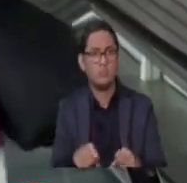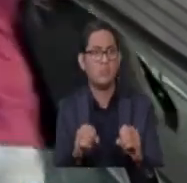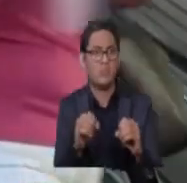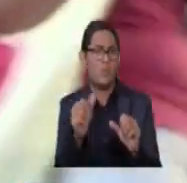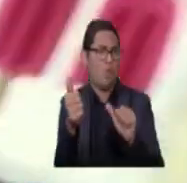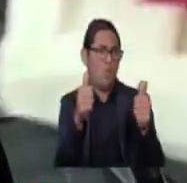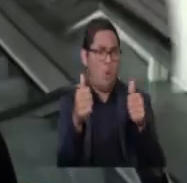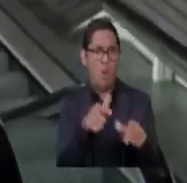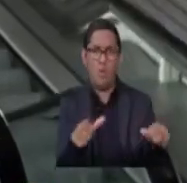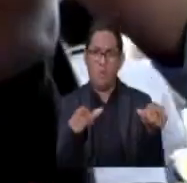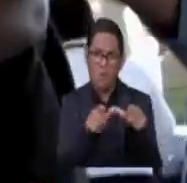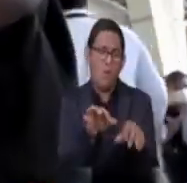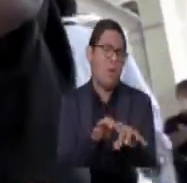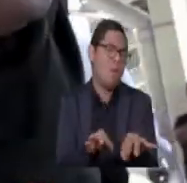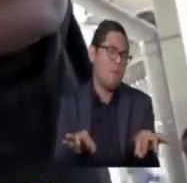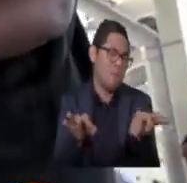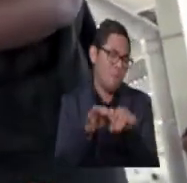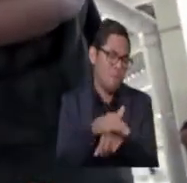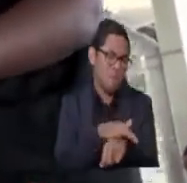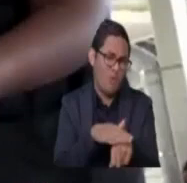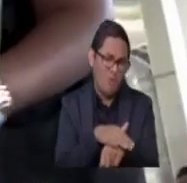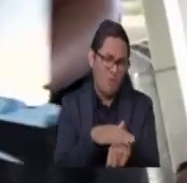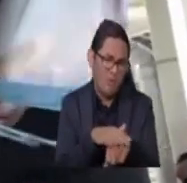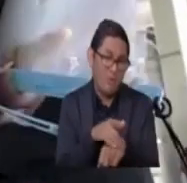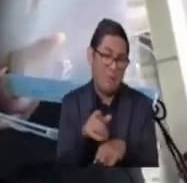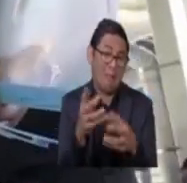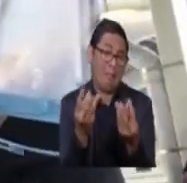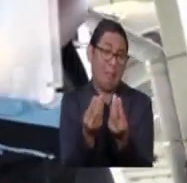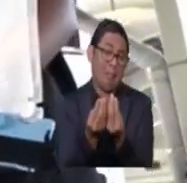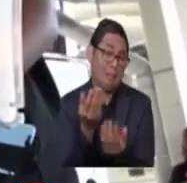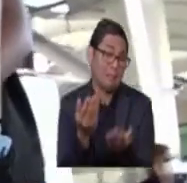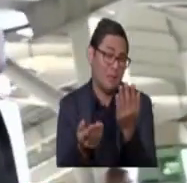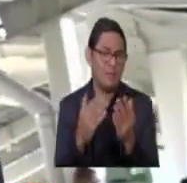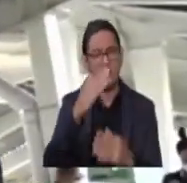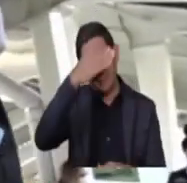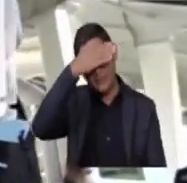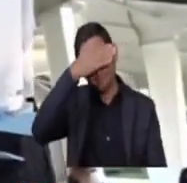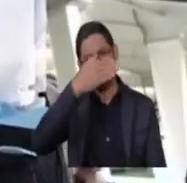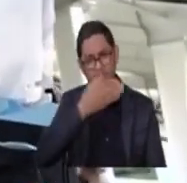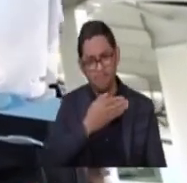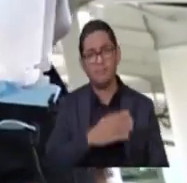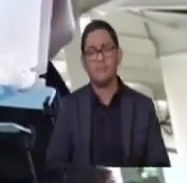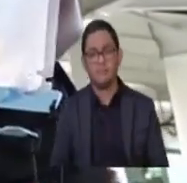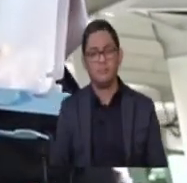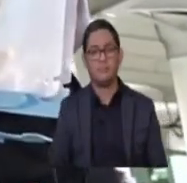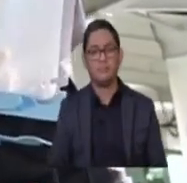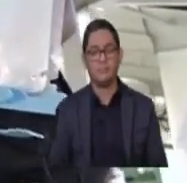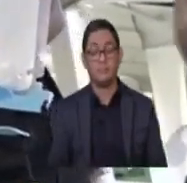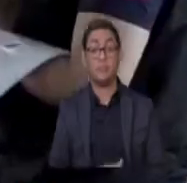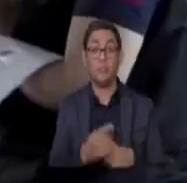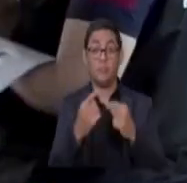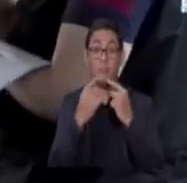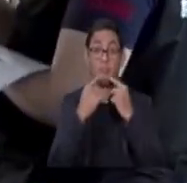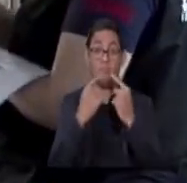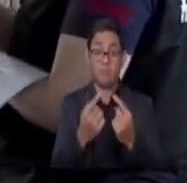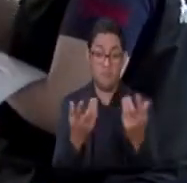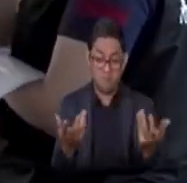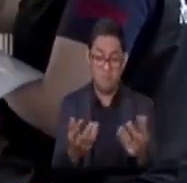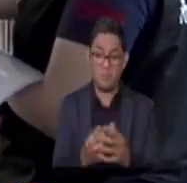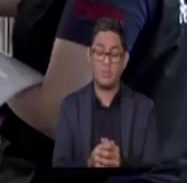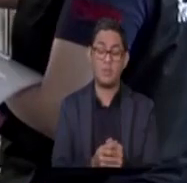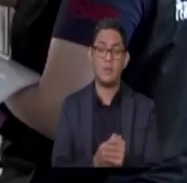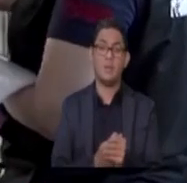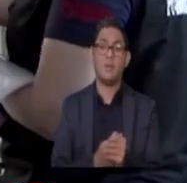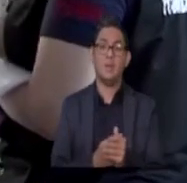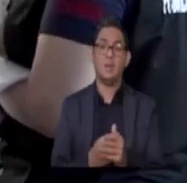otros sitios donde pudieran generarse aglomeraciones aprovecho esta oportunidad para agradecer